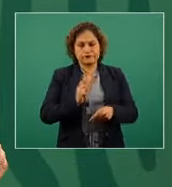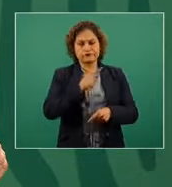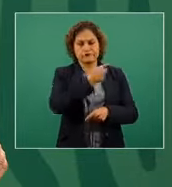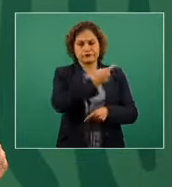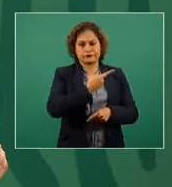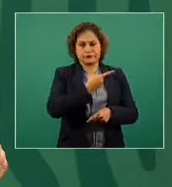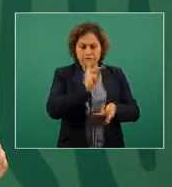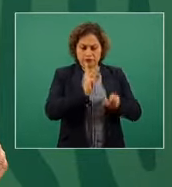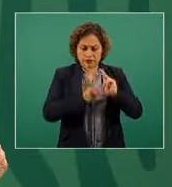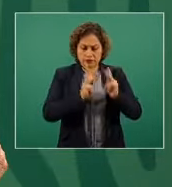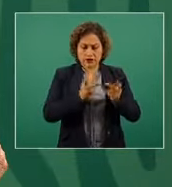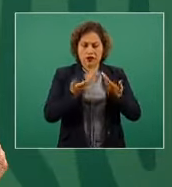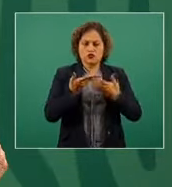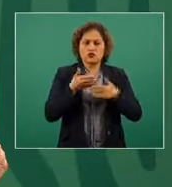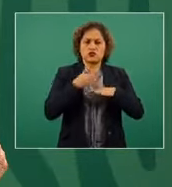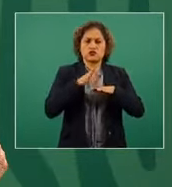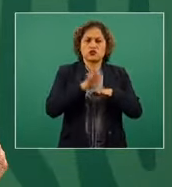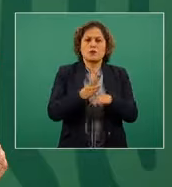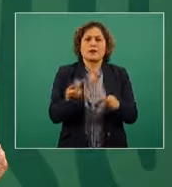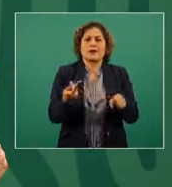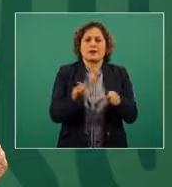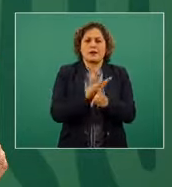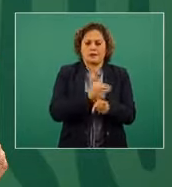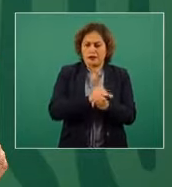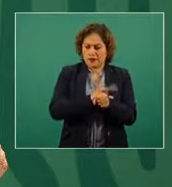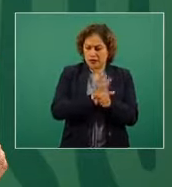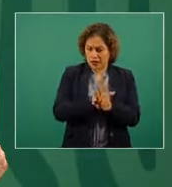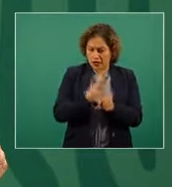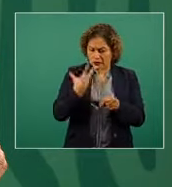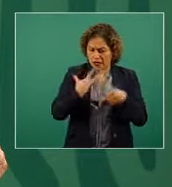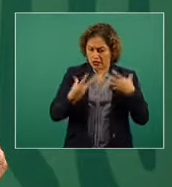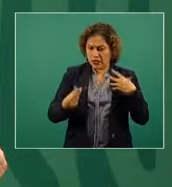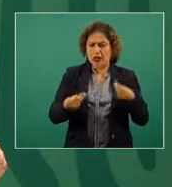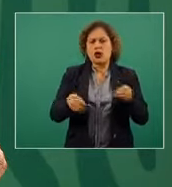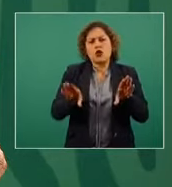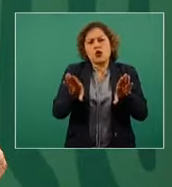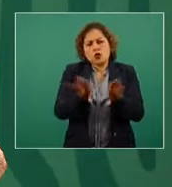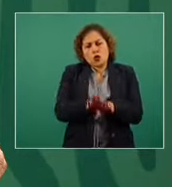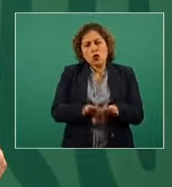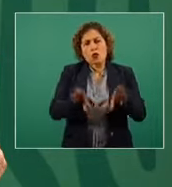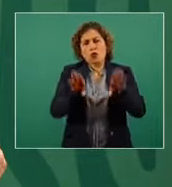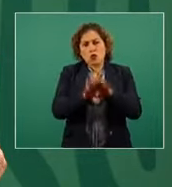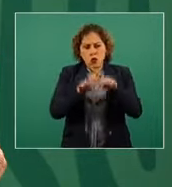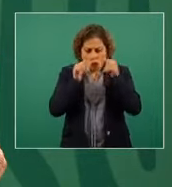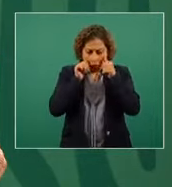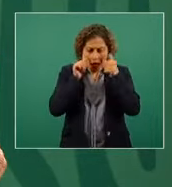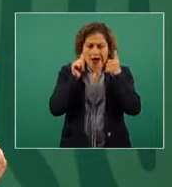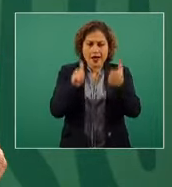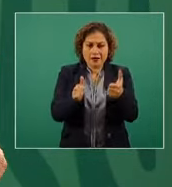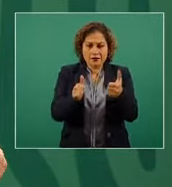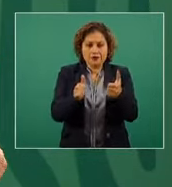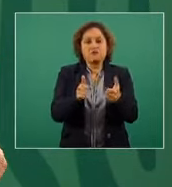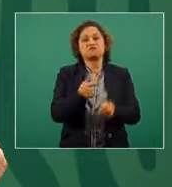pandemia y sale el tema de que